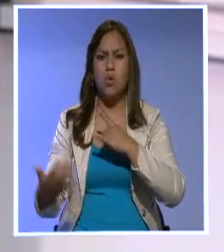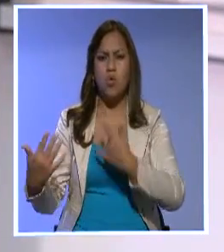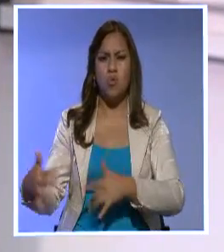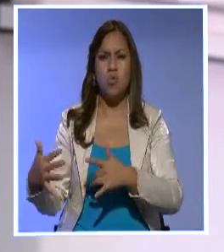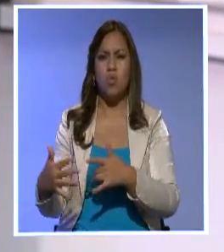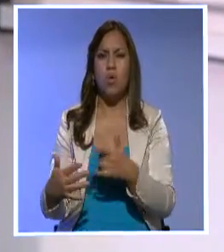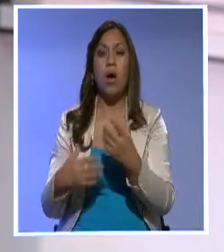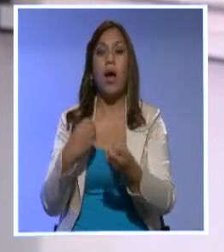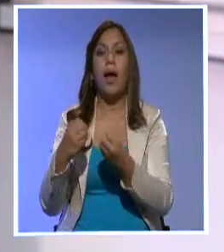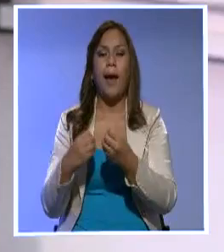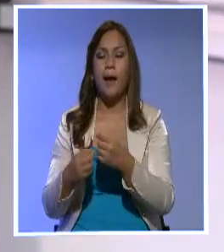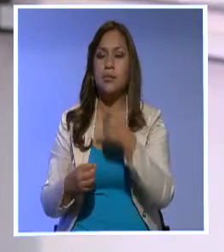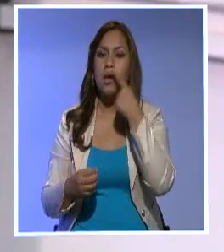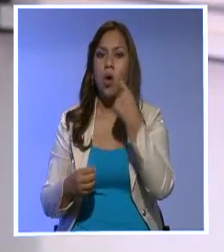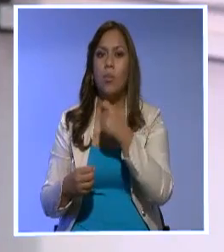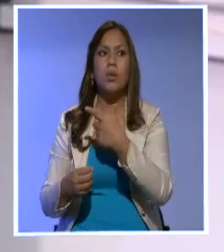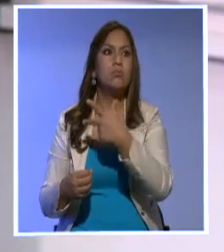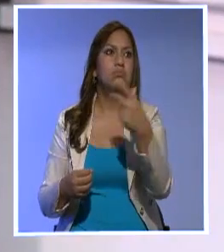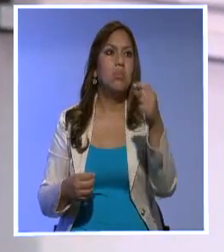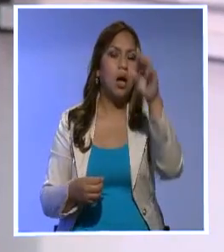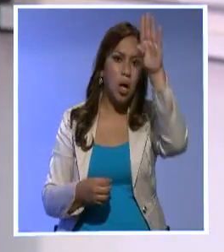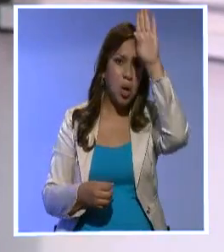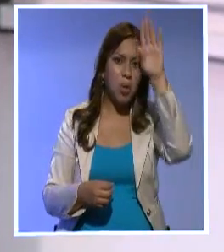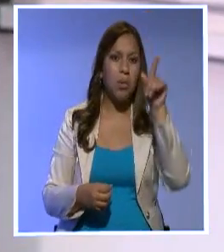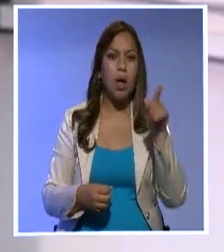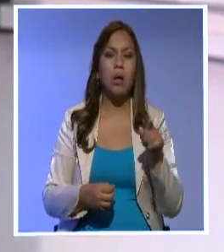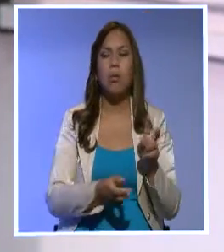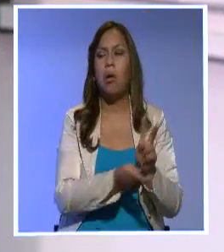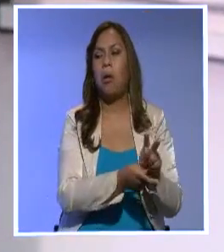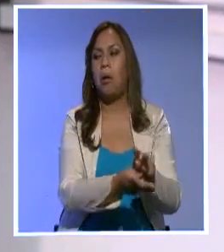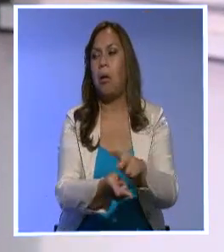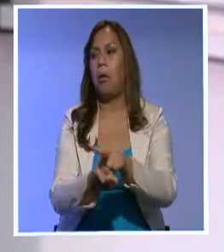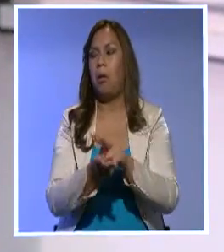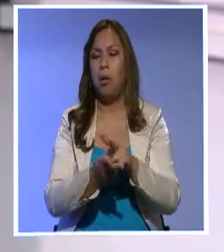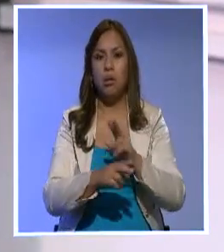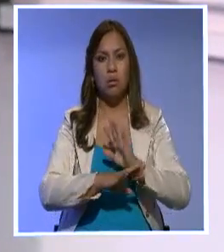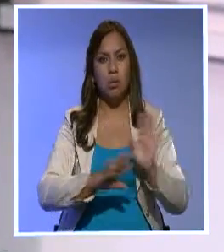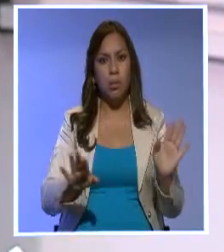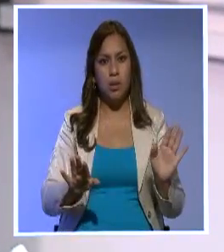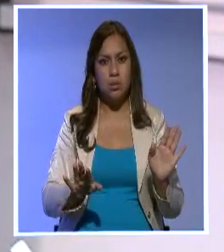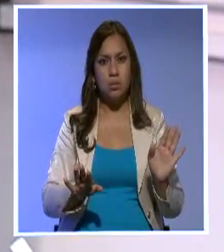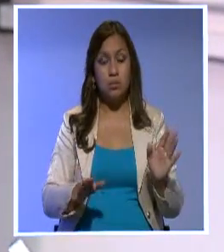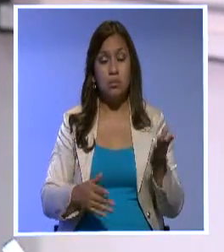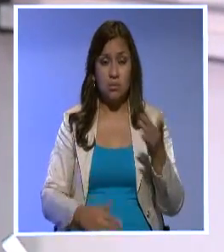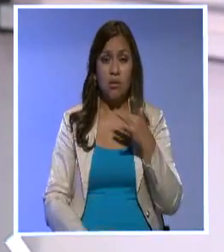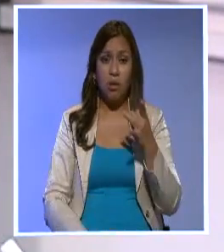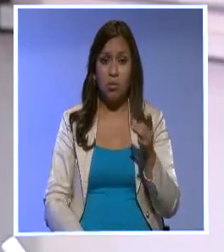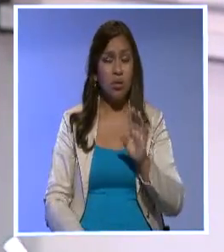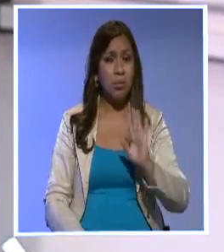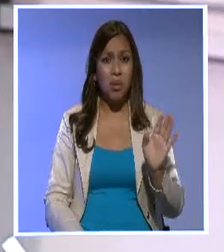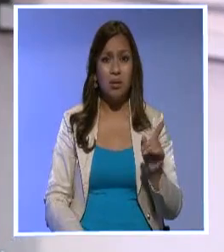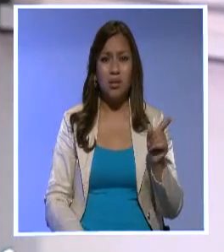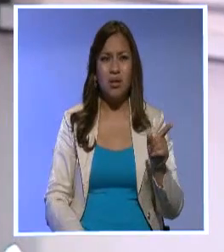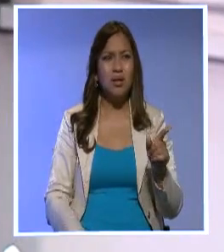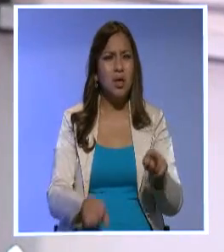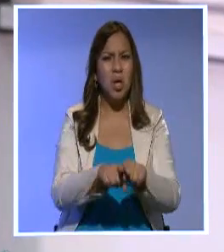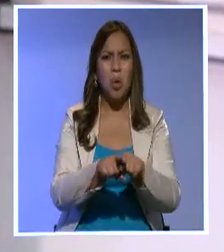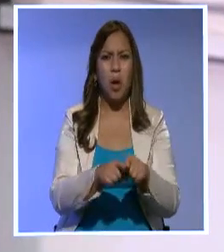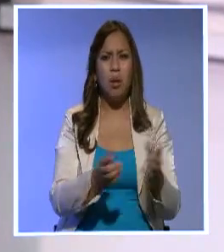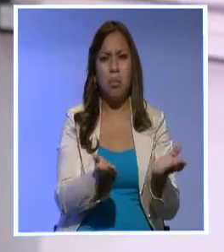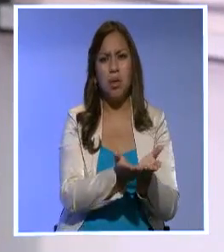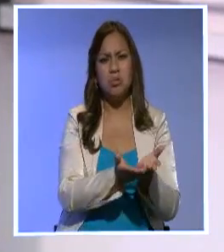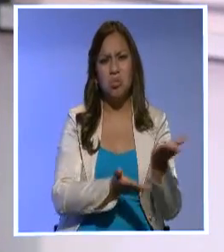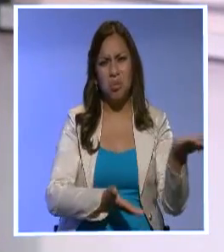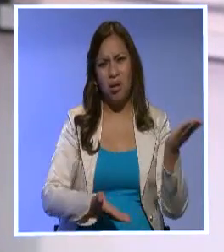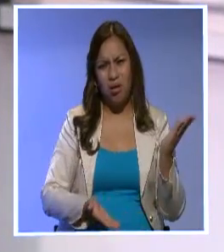transformó en una potencia en nivel de medicina y de educación esas son las transformaciones significativas que hemos aprendido nosotros